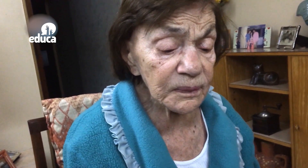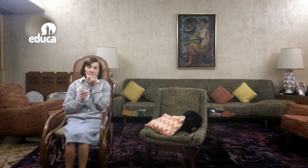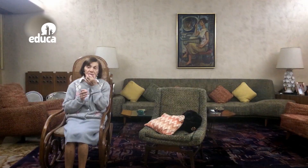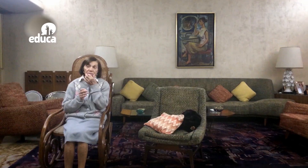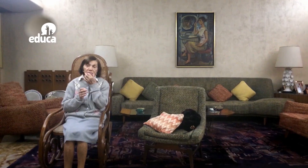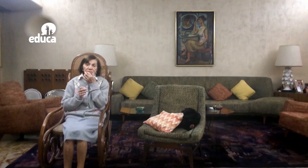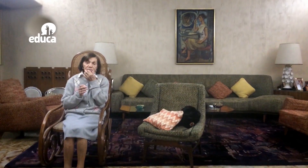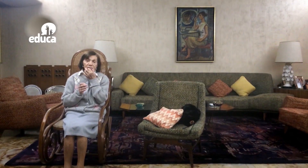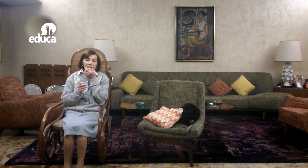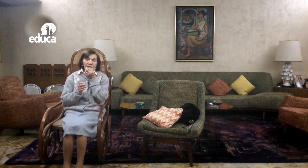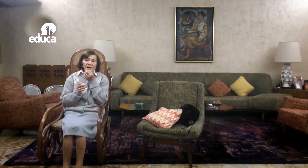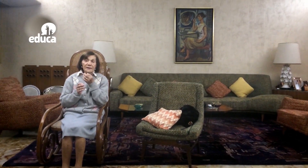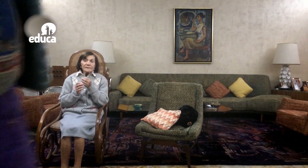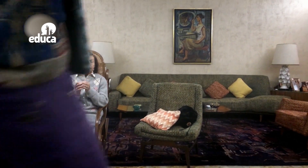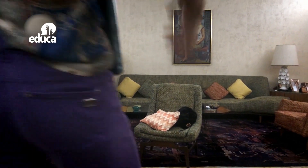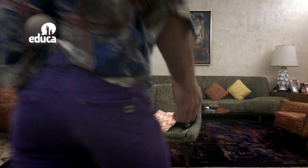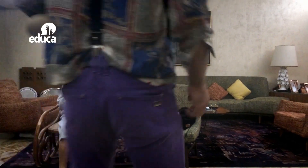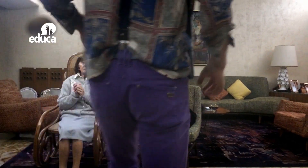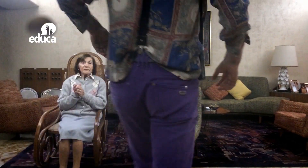imposible.